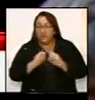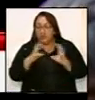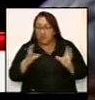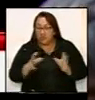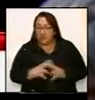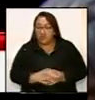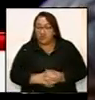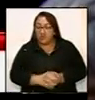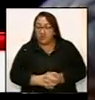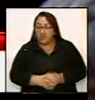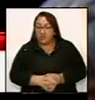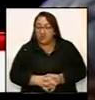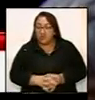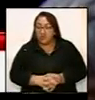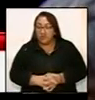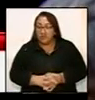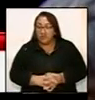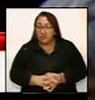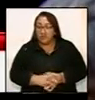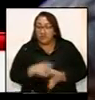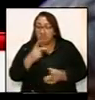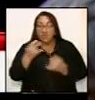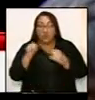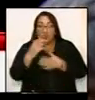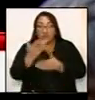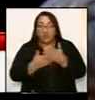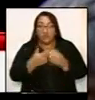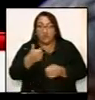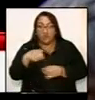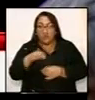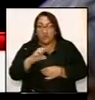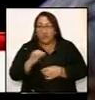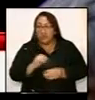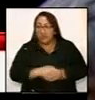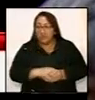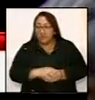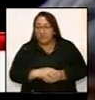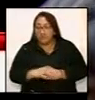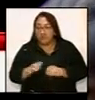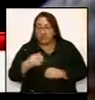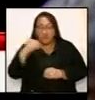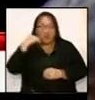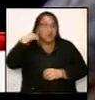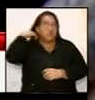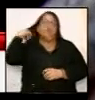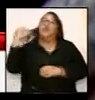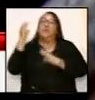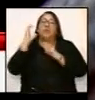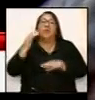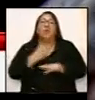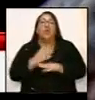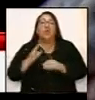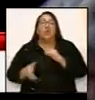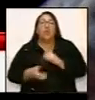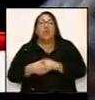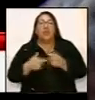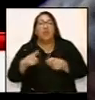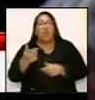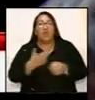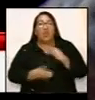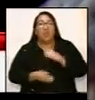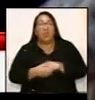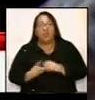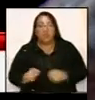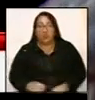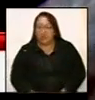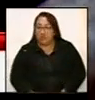e inclusive yo lo vi en los reportes de APSI de hacer campañas anti Tratado de Libre Comercio, ¿no? Era con una agenda